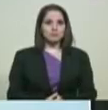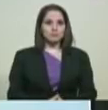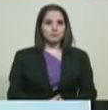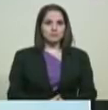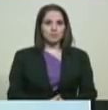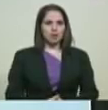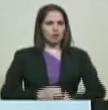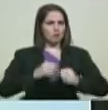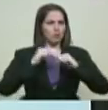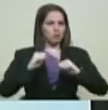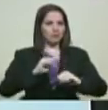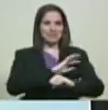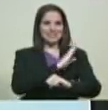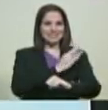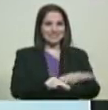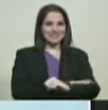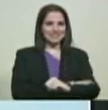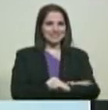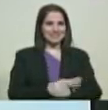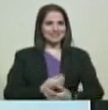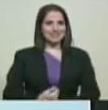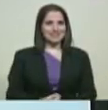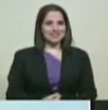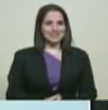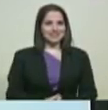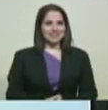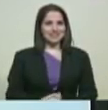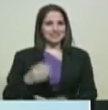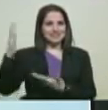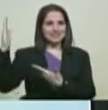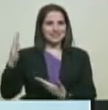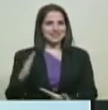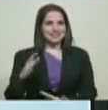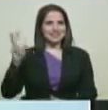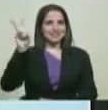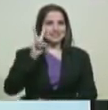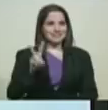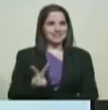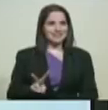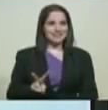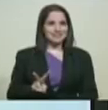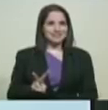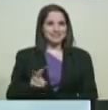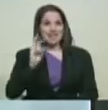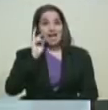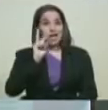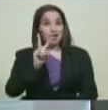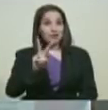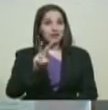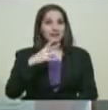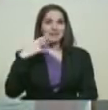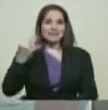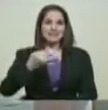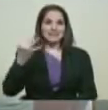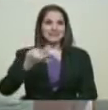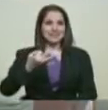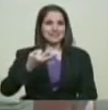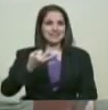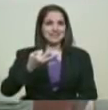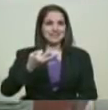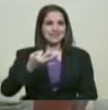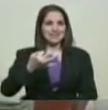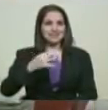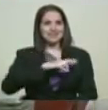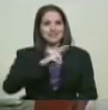su coraje, para venir a esta Venezuela a ver la verdad de